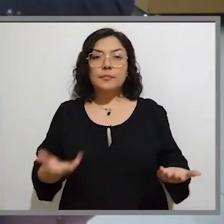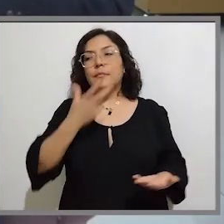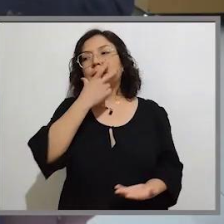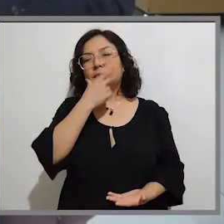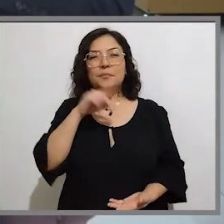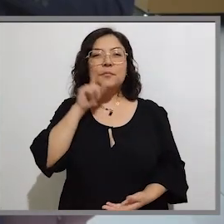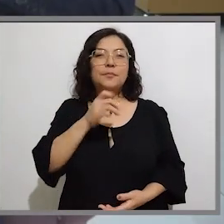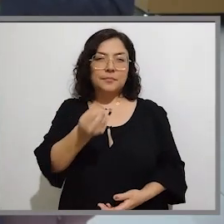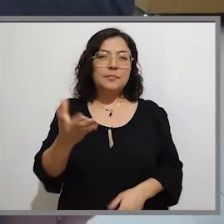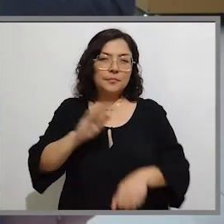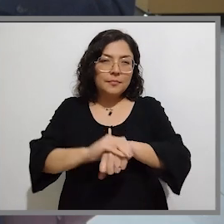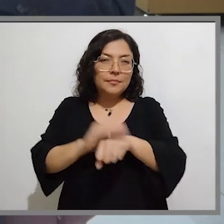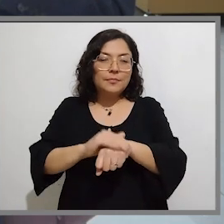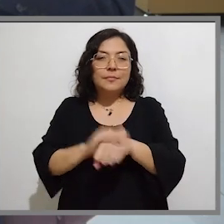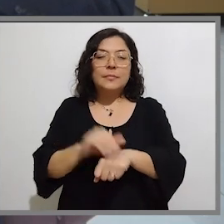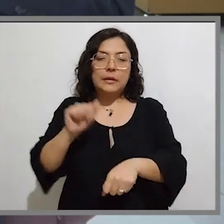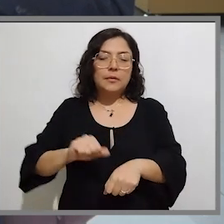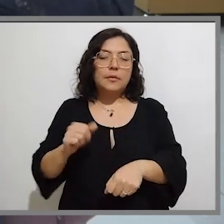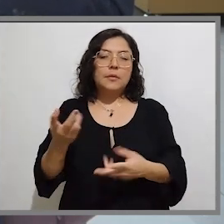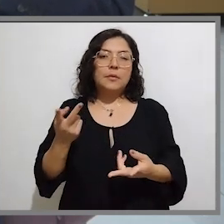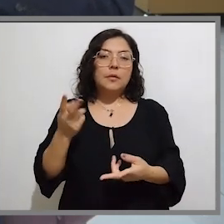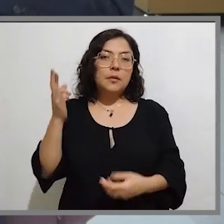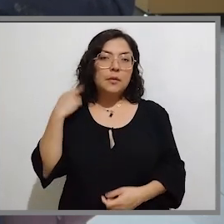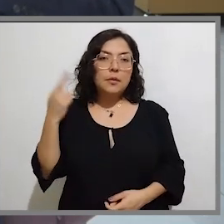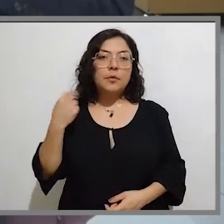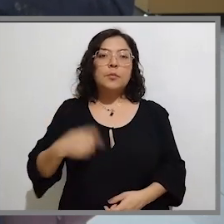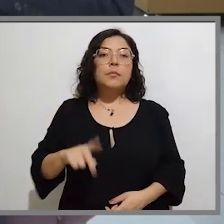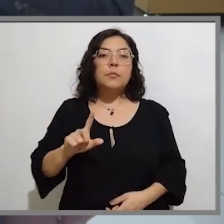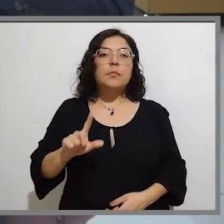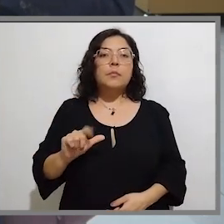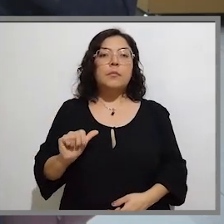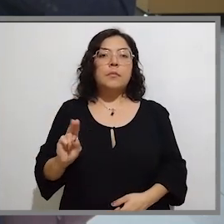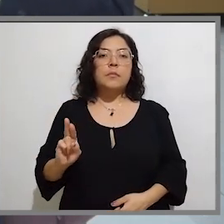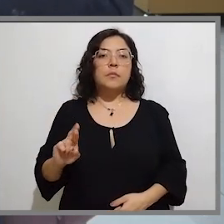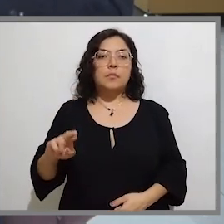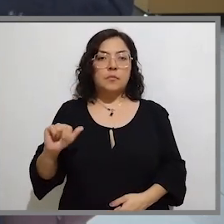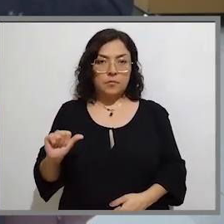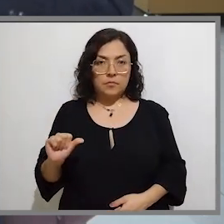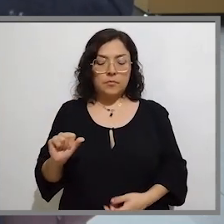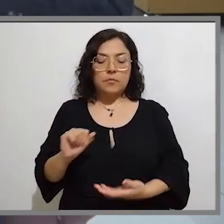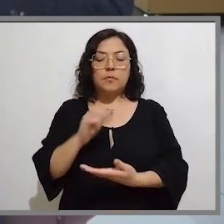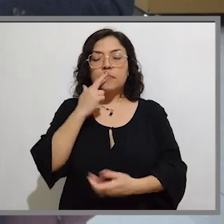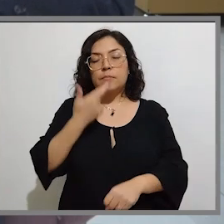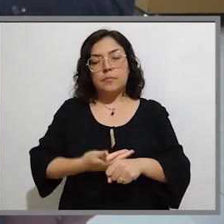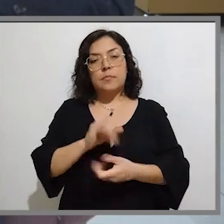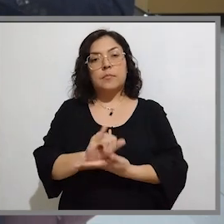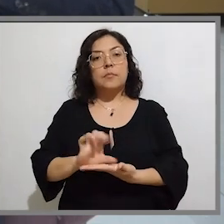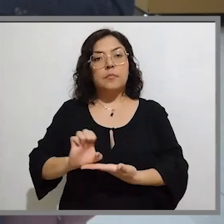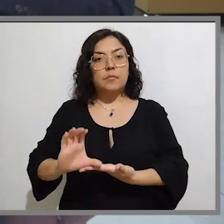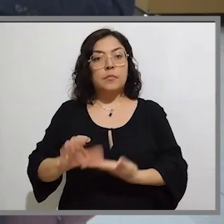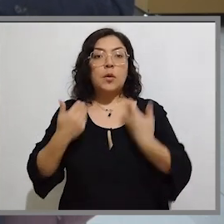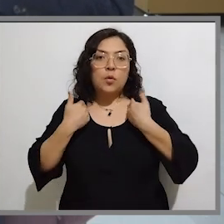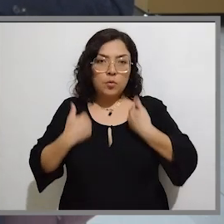Pues amigas, amigos, estamos de vuelta en su programa La Urna, programa del Instituto Electoral de Coahuila, su servidor, amigo Juan Carlos Cisneros